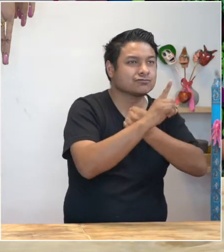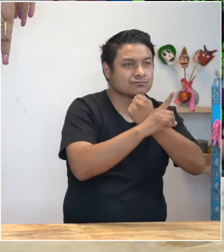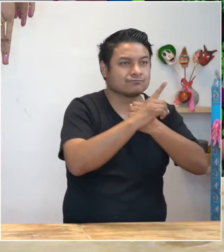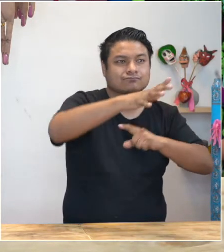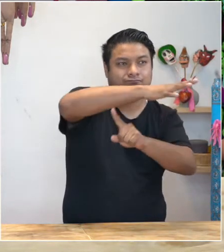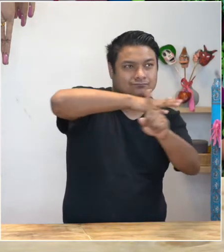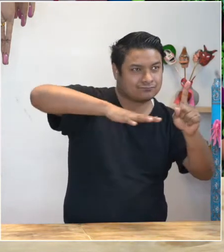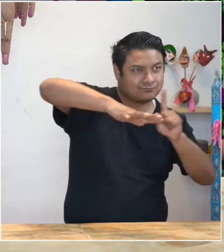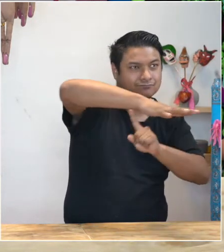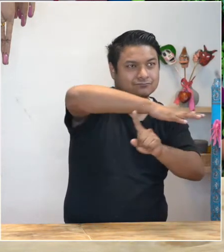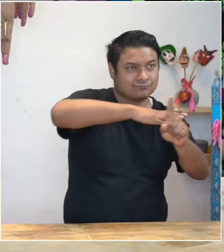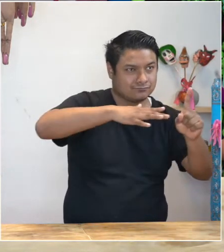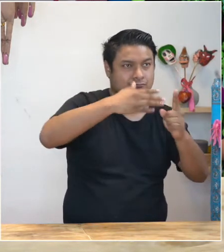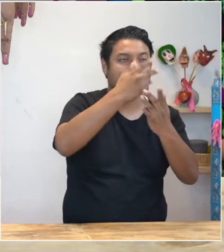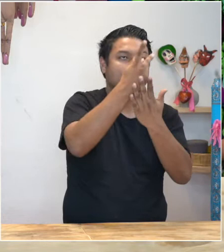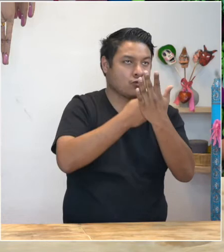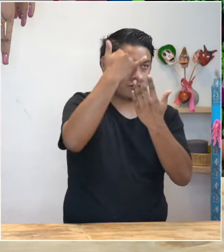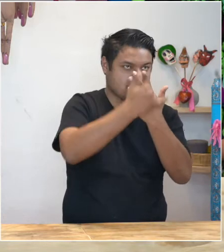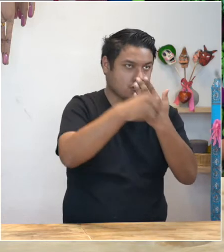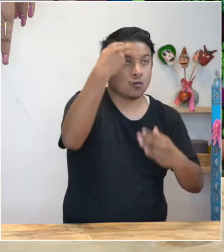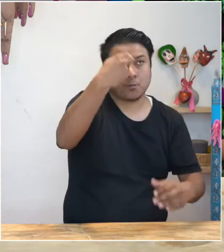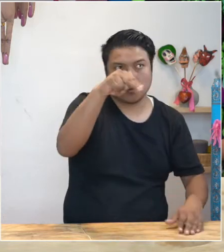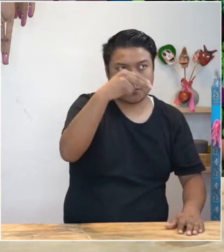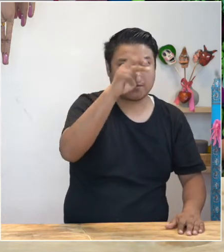hacer ruido con lo que a ellos les falta, ¿no?